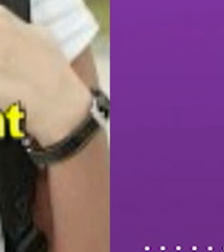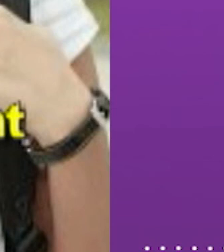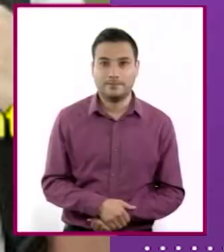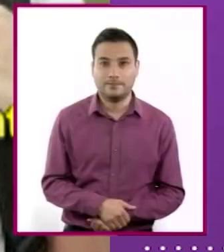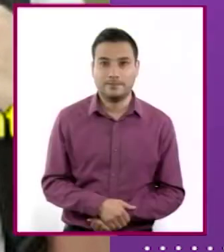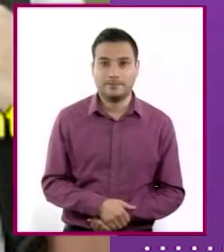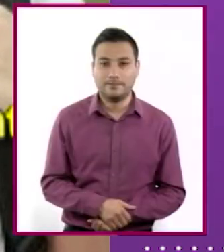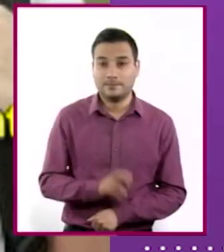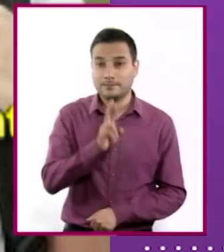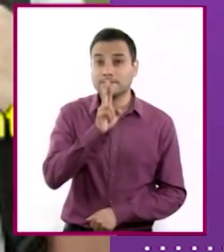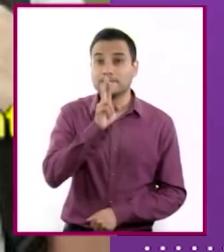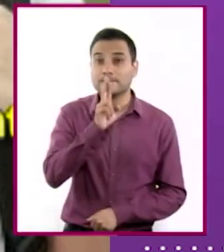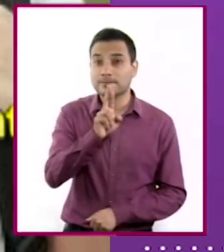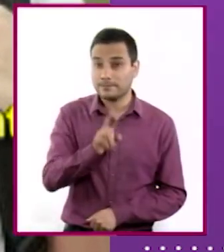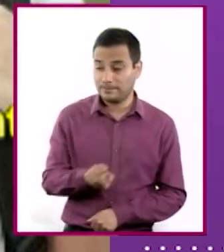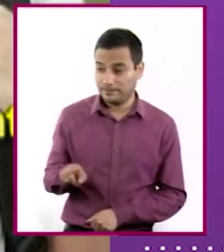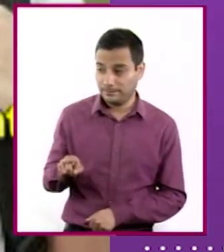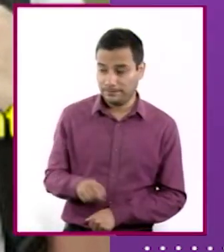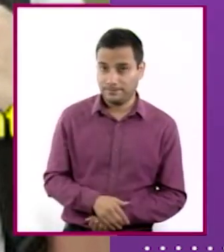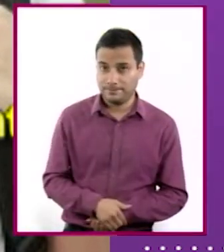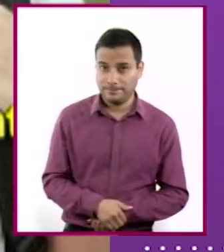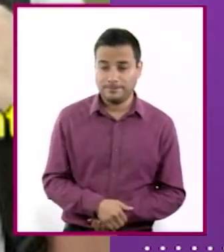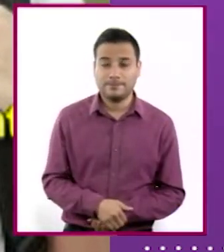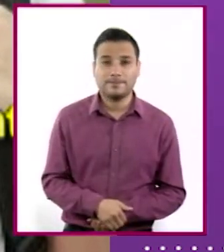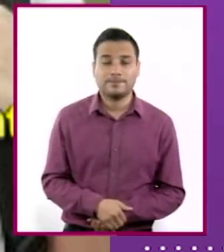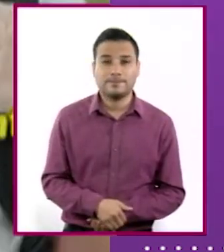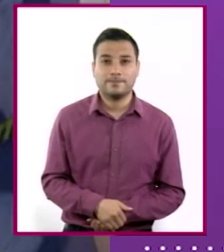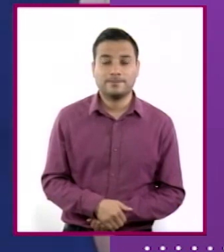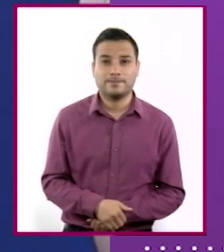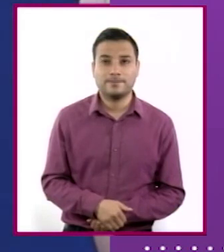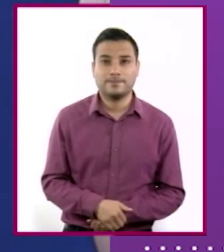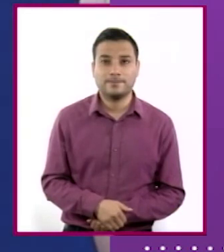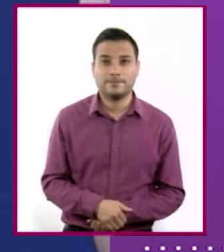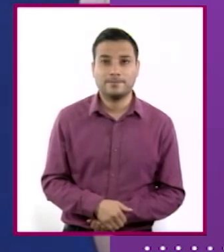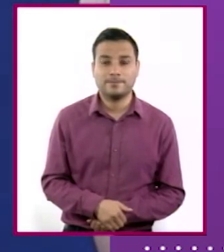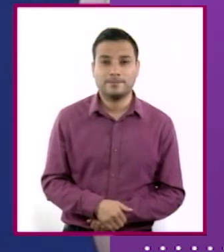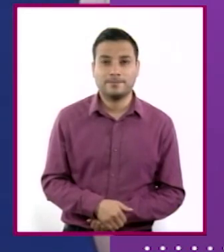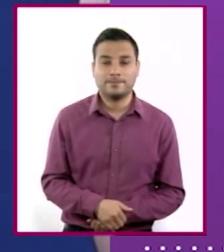La respuesta es when.